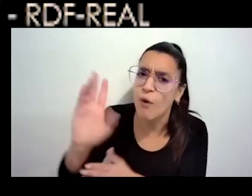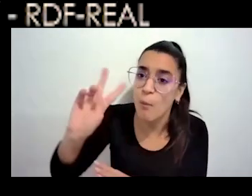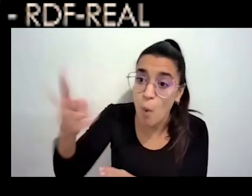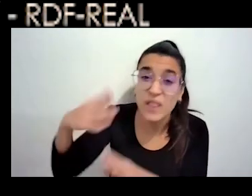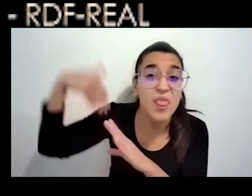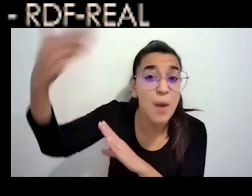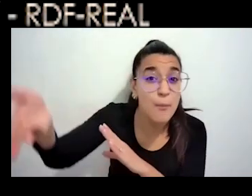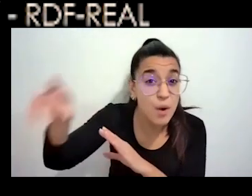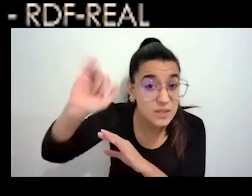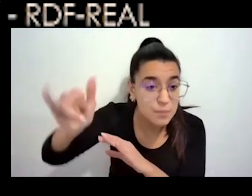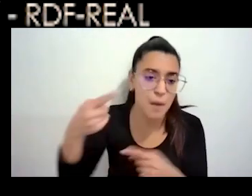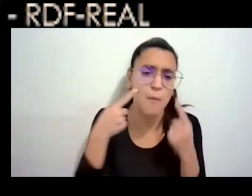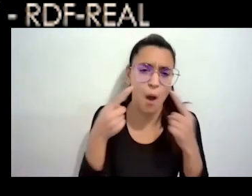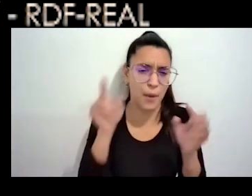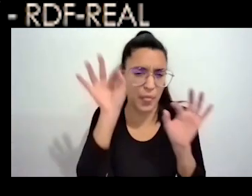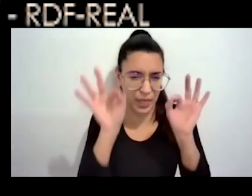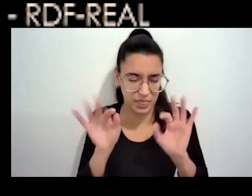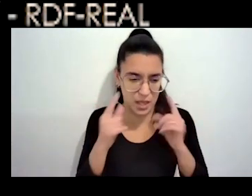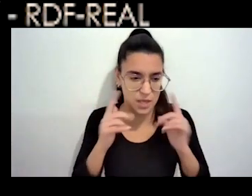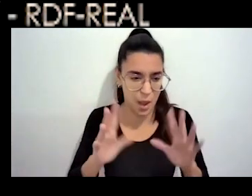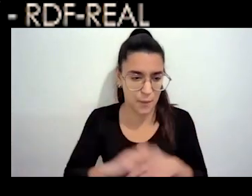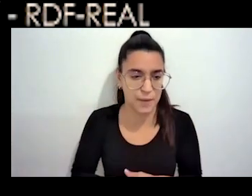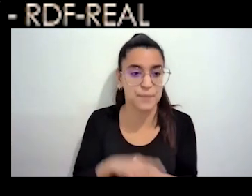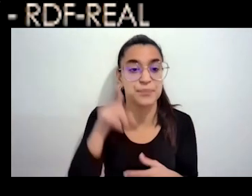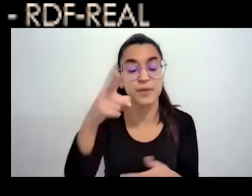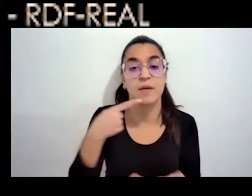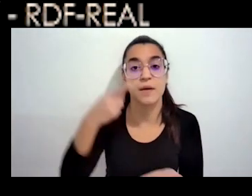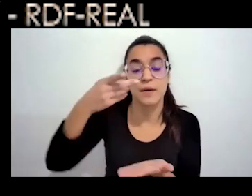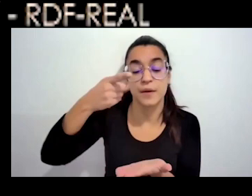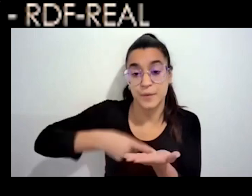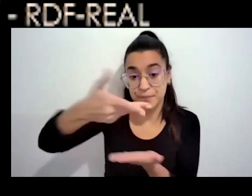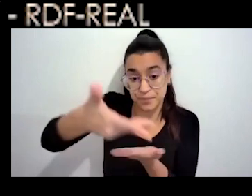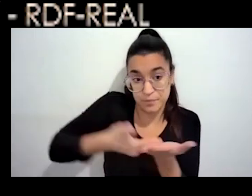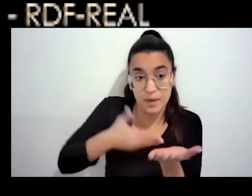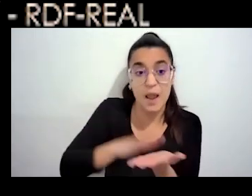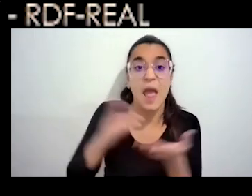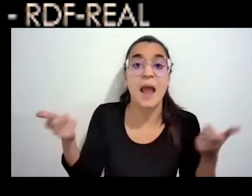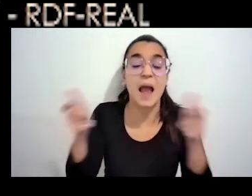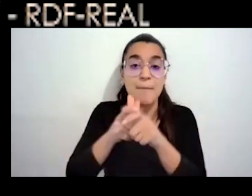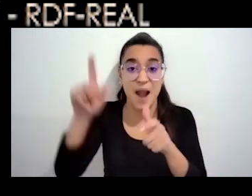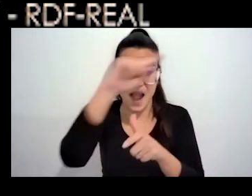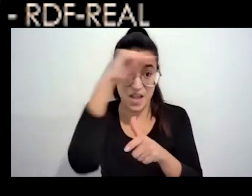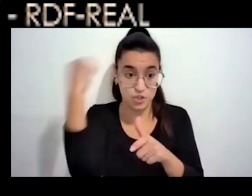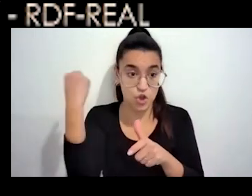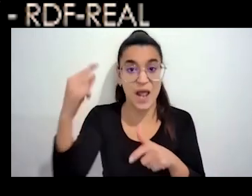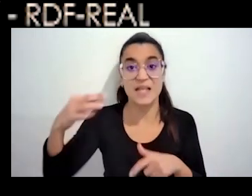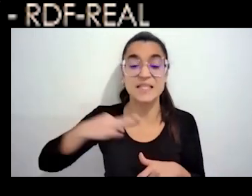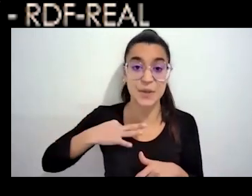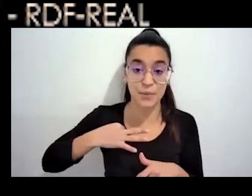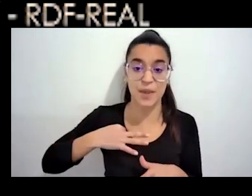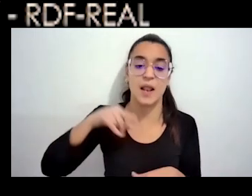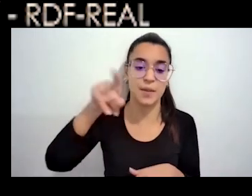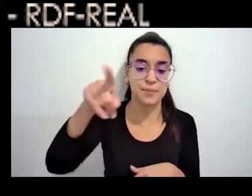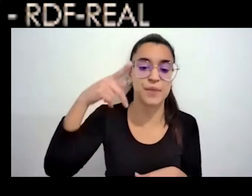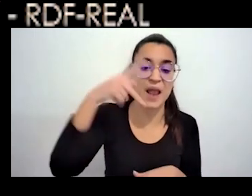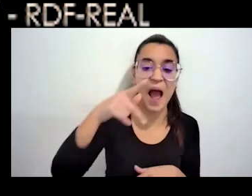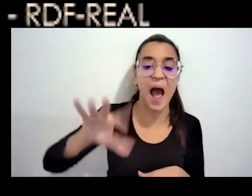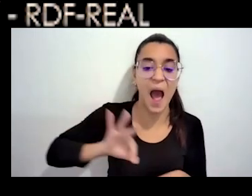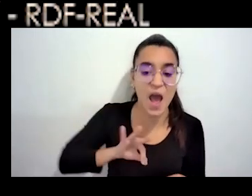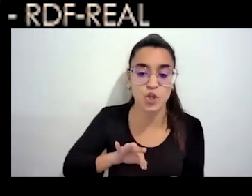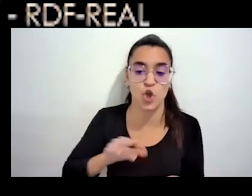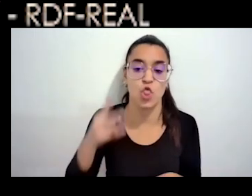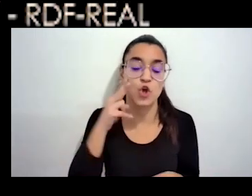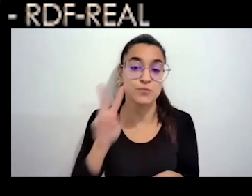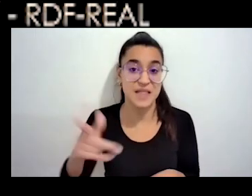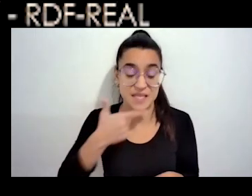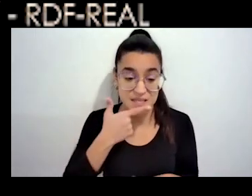Veámoslo con un poquito más de detalle. En este fallo de la Cámara Nacional Civil, la Sala K, del año 2017, se resuelve lo